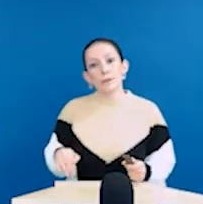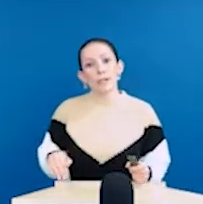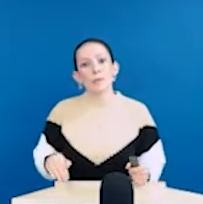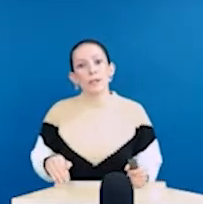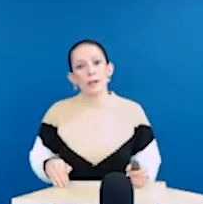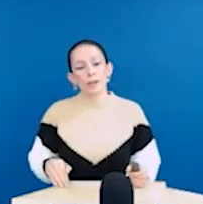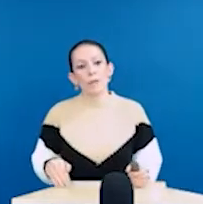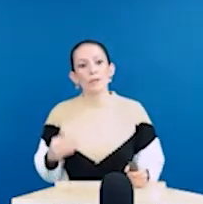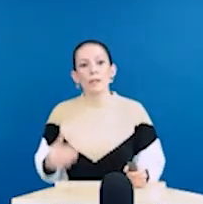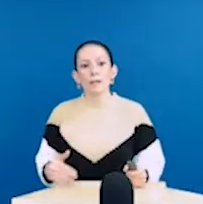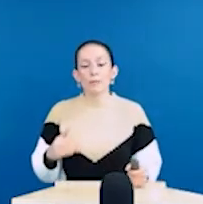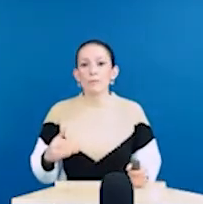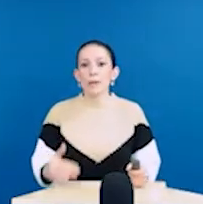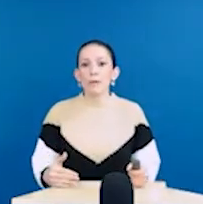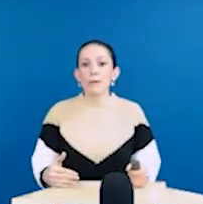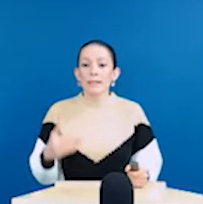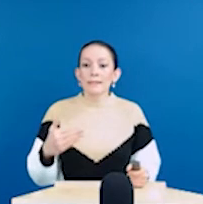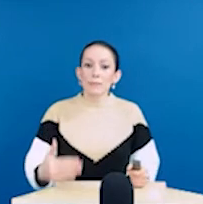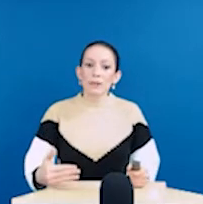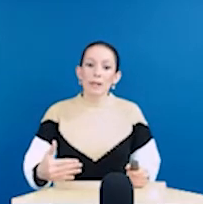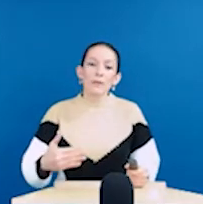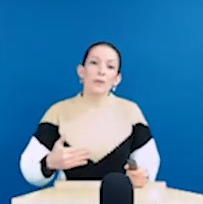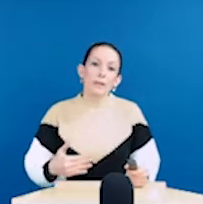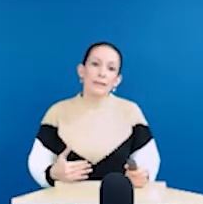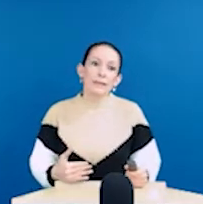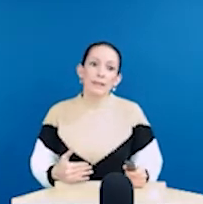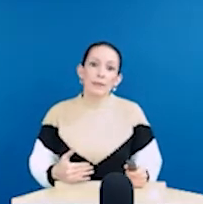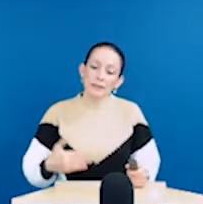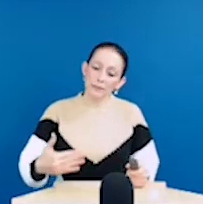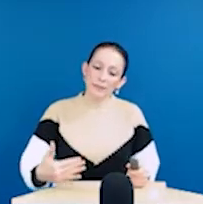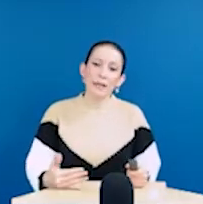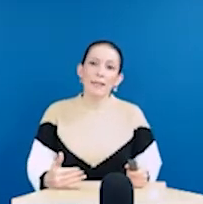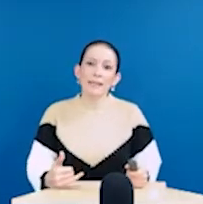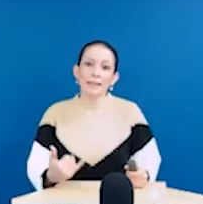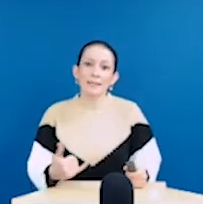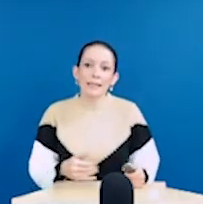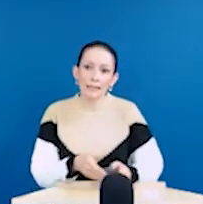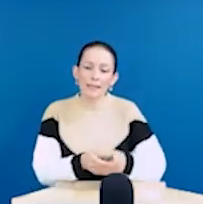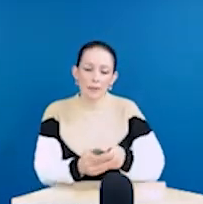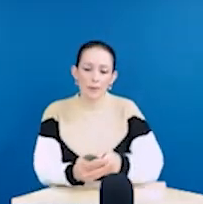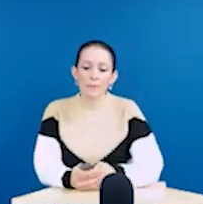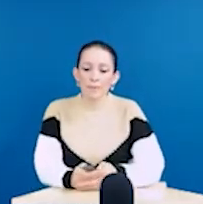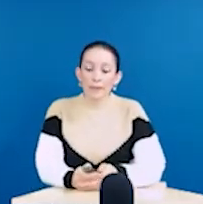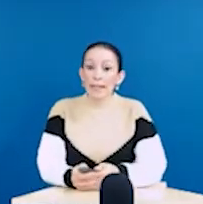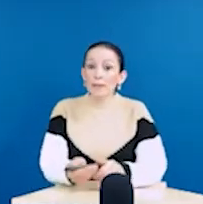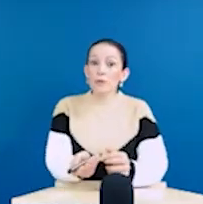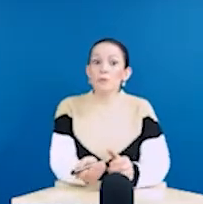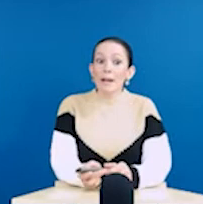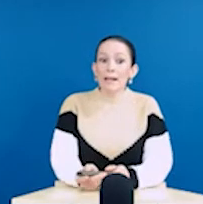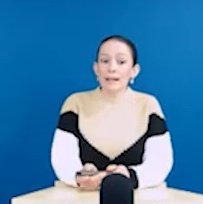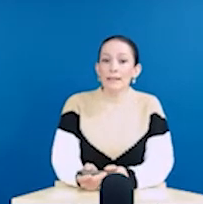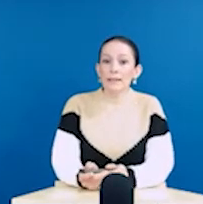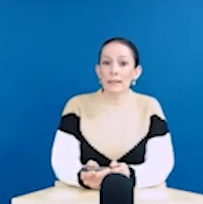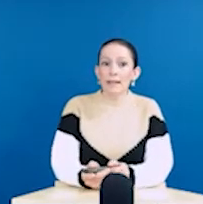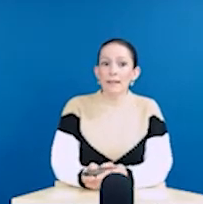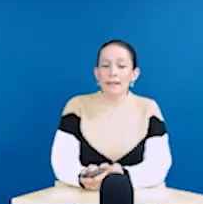para recibir una quimioterapia. Cuando nos hablamos previo, estamos hablando de días anteriores, especialmente desde el día anterior. Eso nos